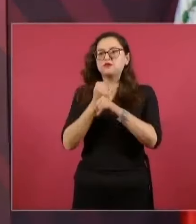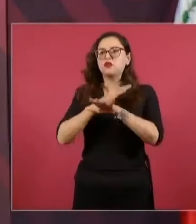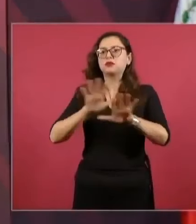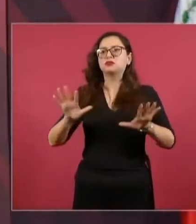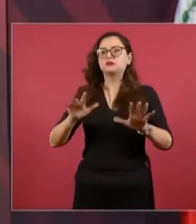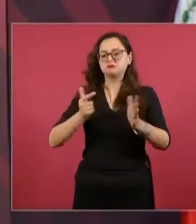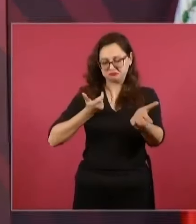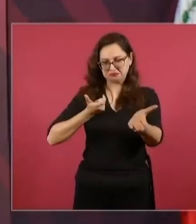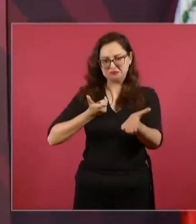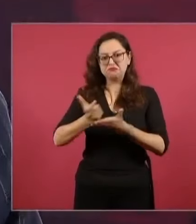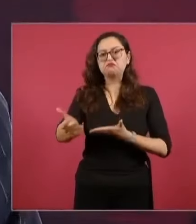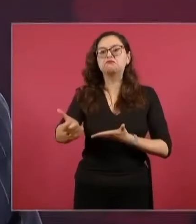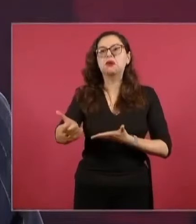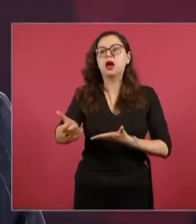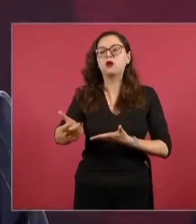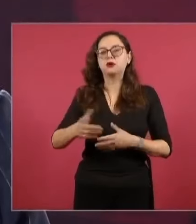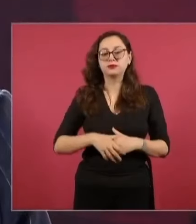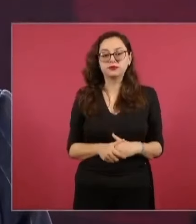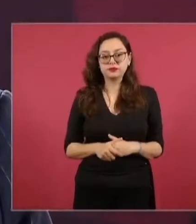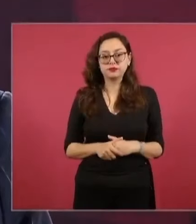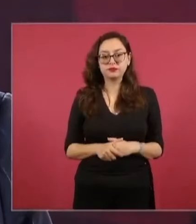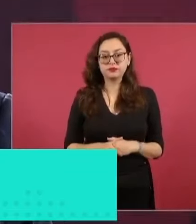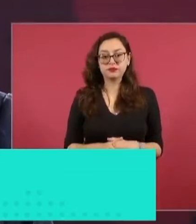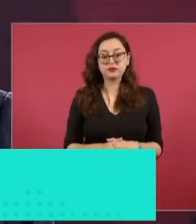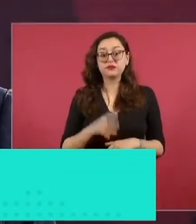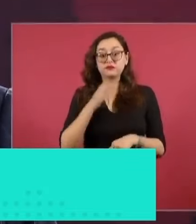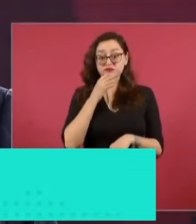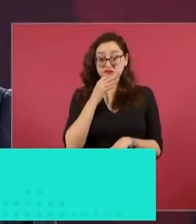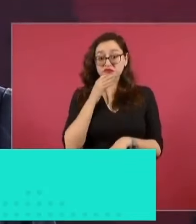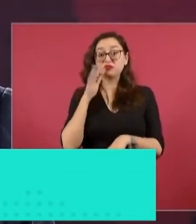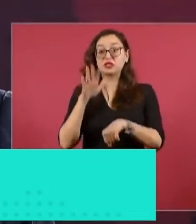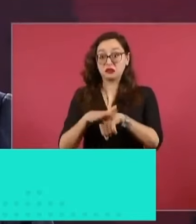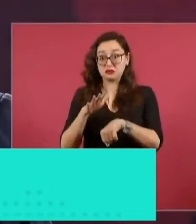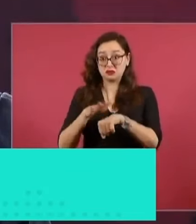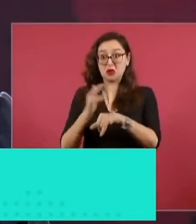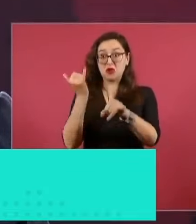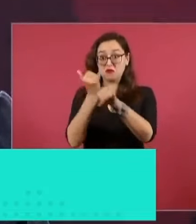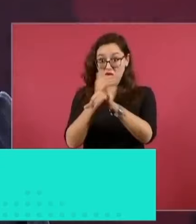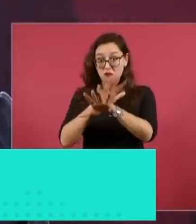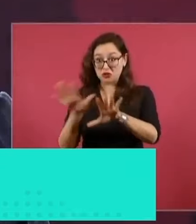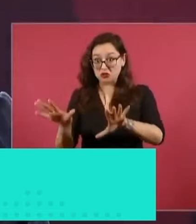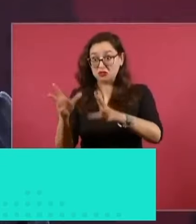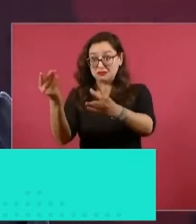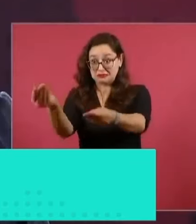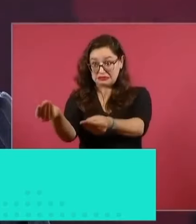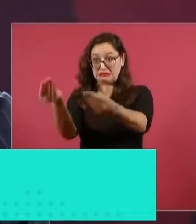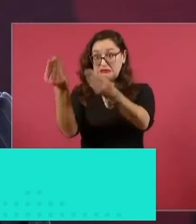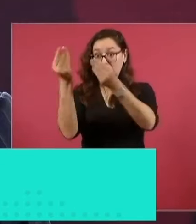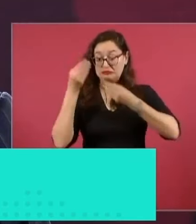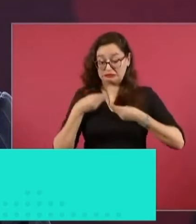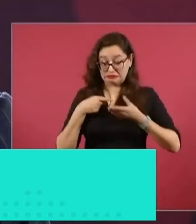administración. Si nos dan información y encontramos a los jóvenes,